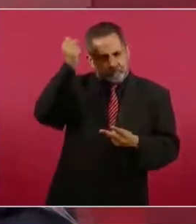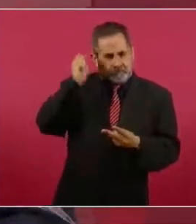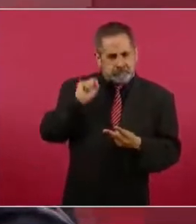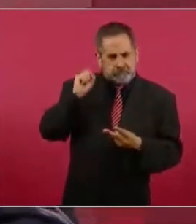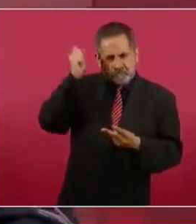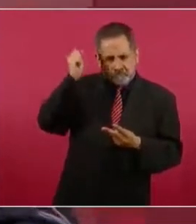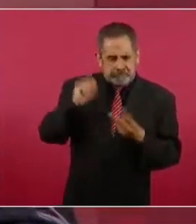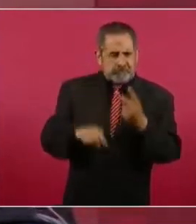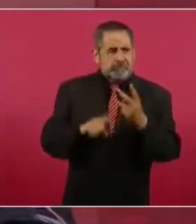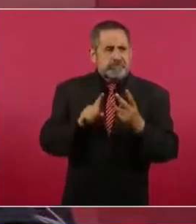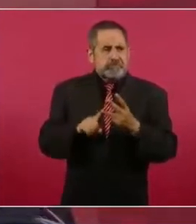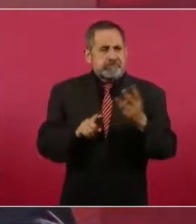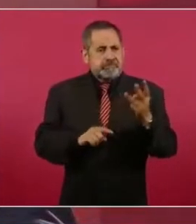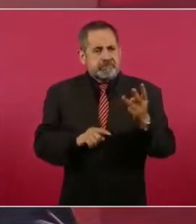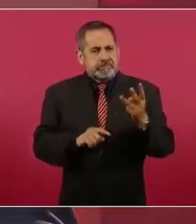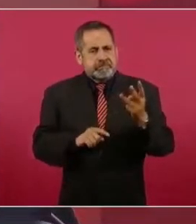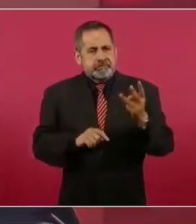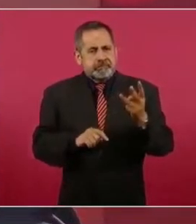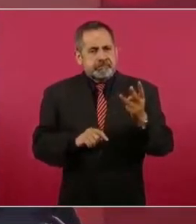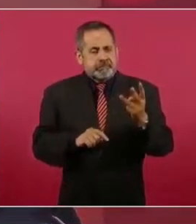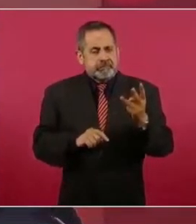Sinaloa,